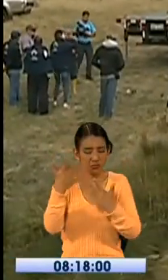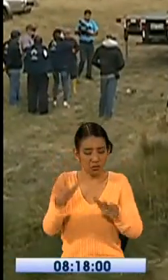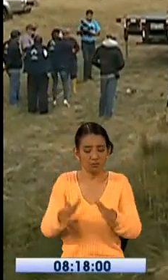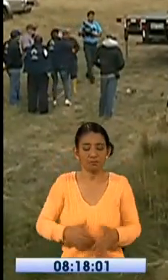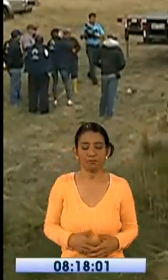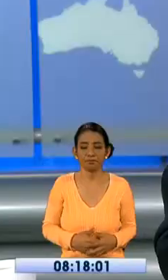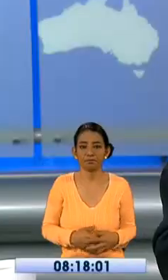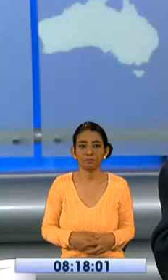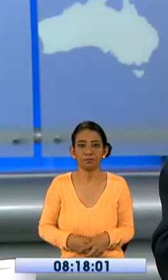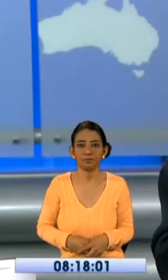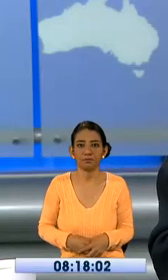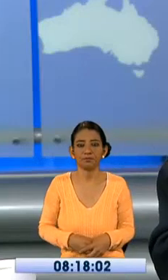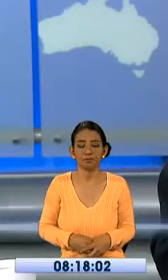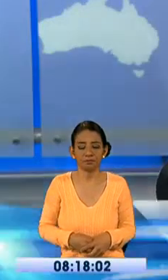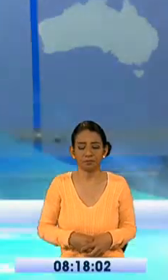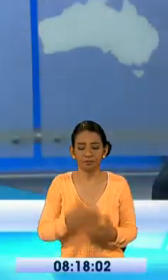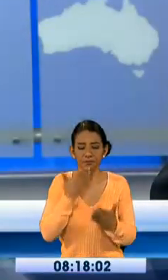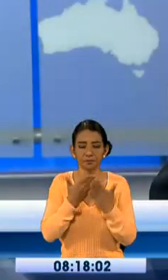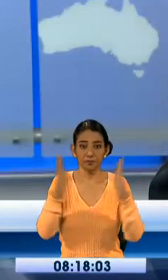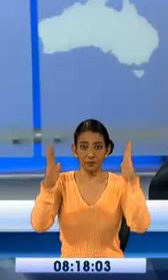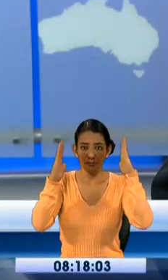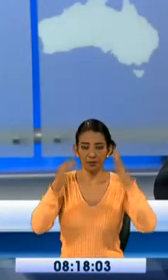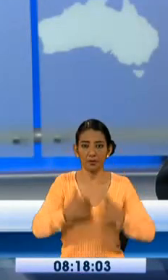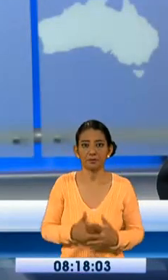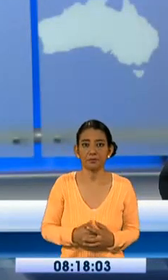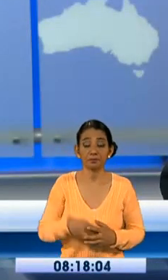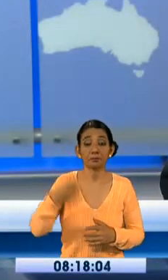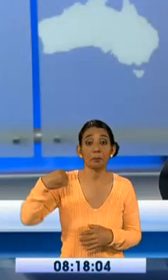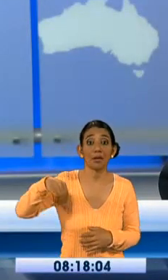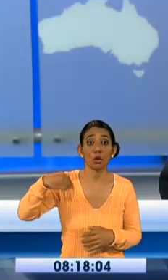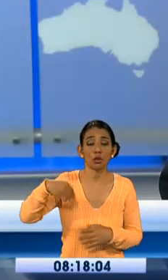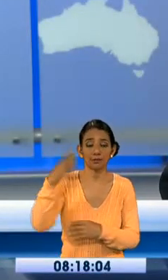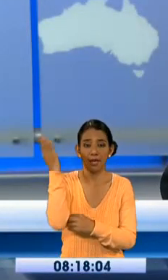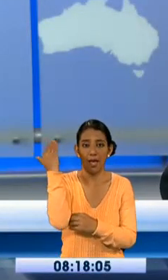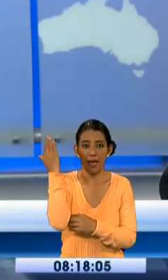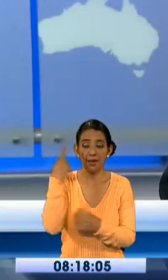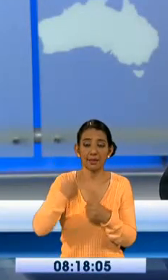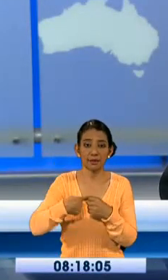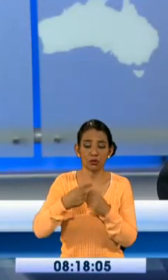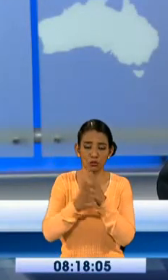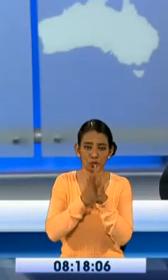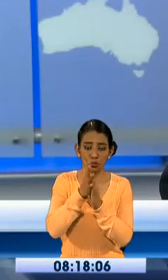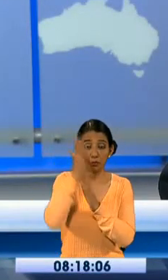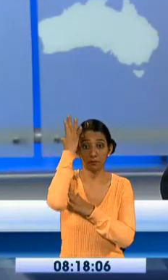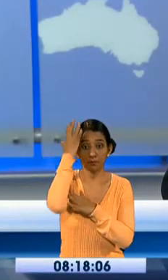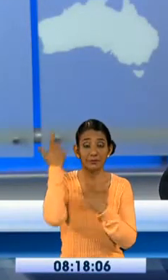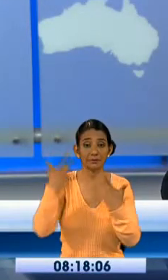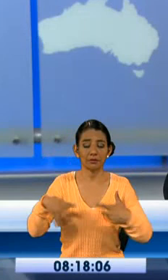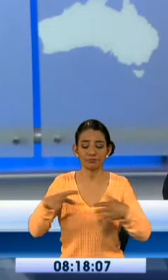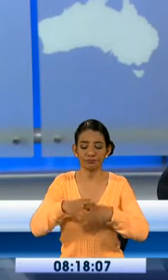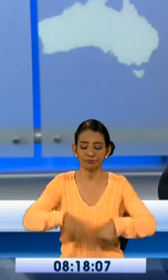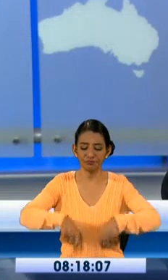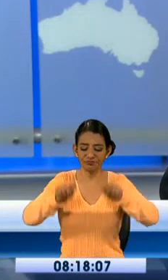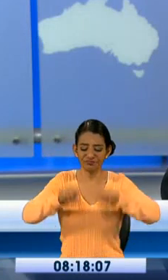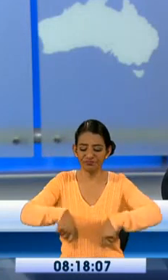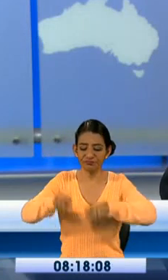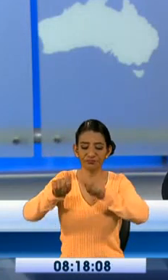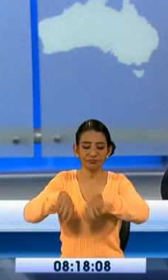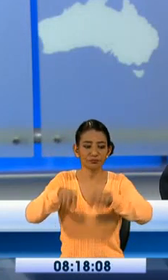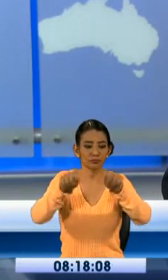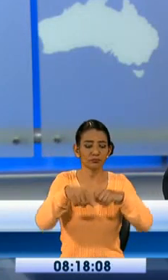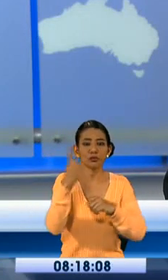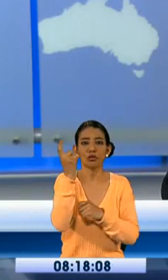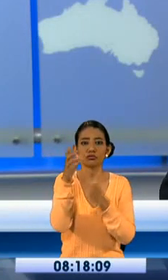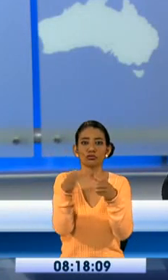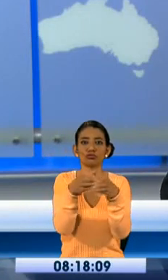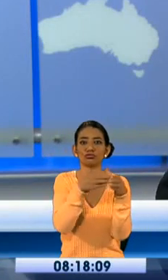Valareso. Muchísima atención, vecinos y amigos. Este miércoles el alcalde de Quito, Mauricio Rodas, firmó un convenio con 11 asociaciones de los mercados de